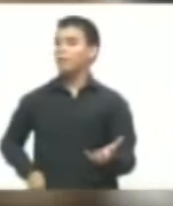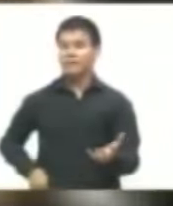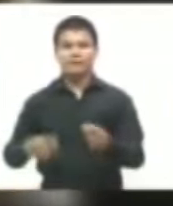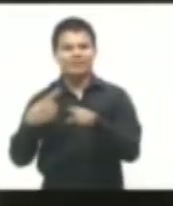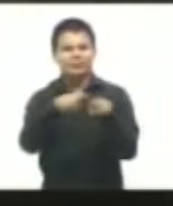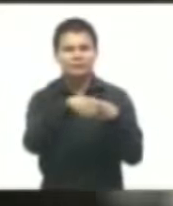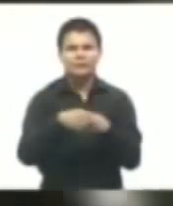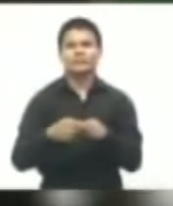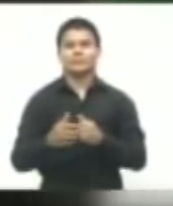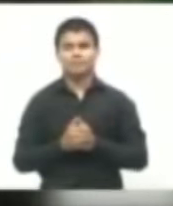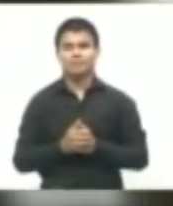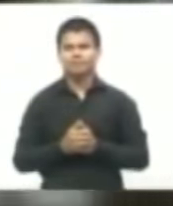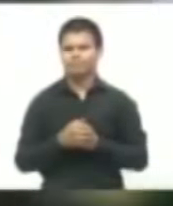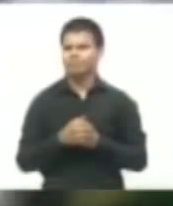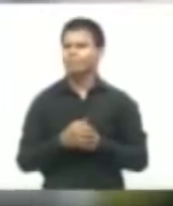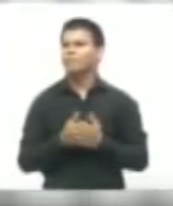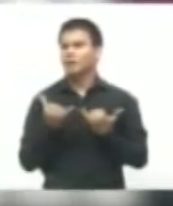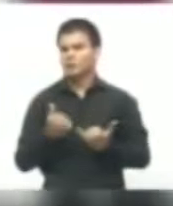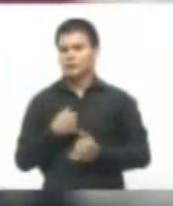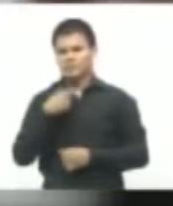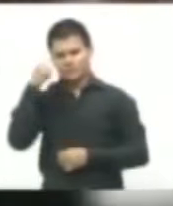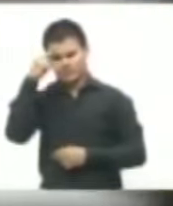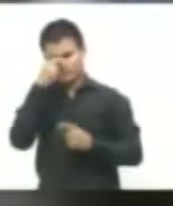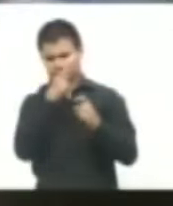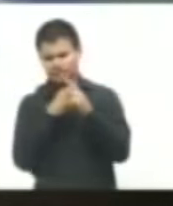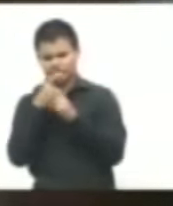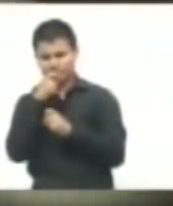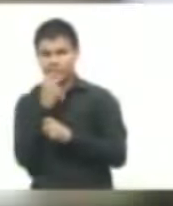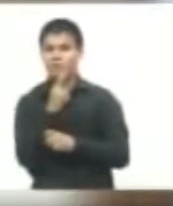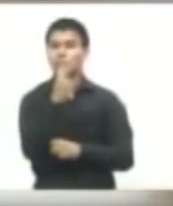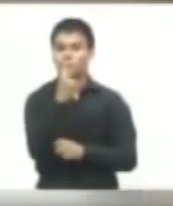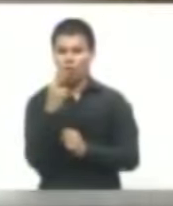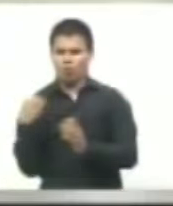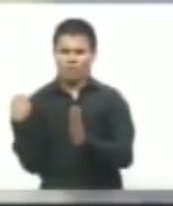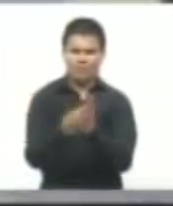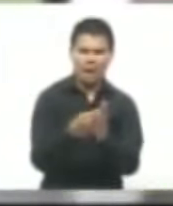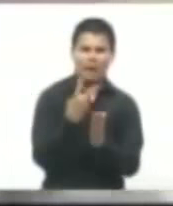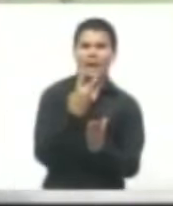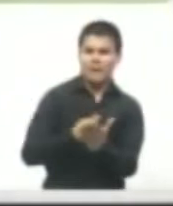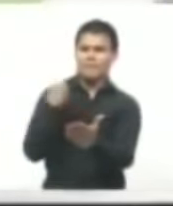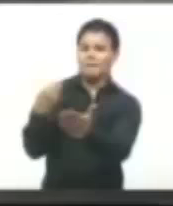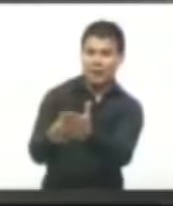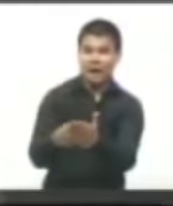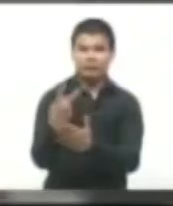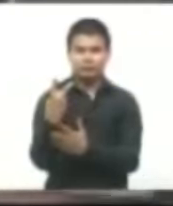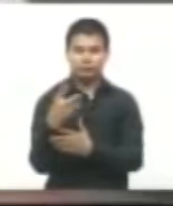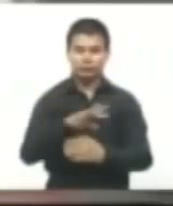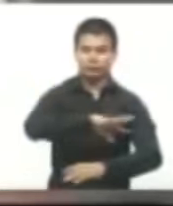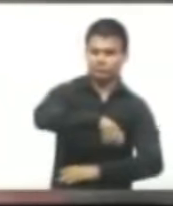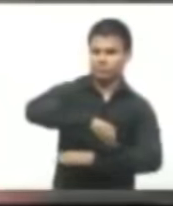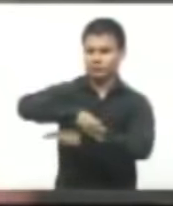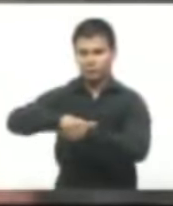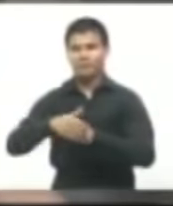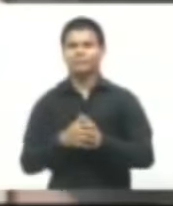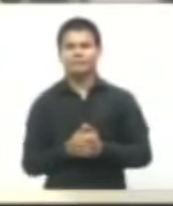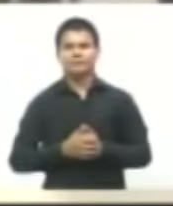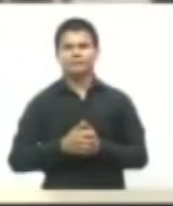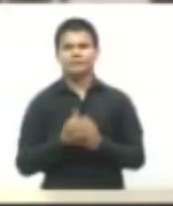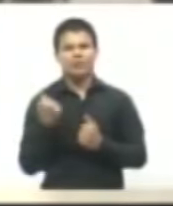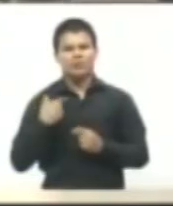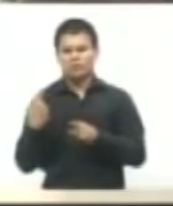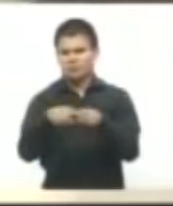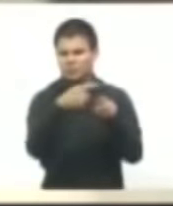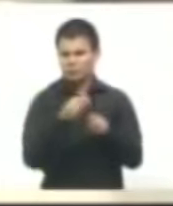la contratación, presumiéndose dobles pagos, así como la afectación a recursos de destinación específica para